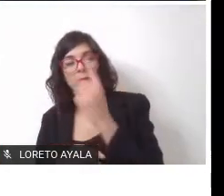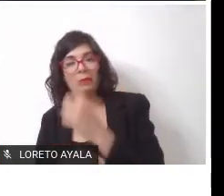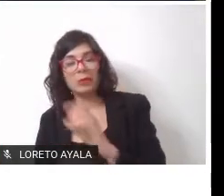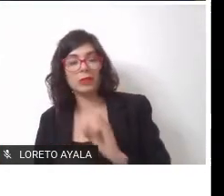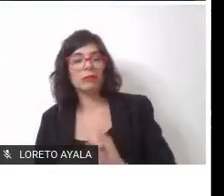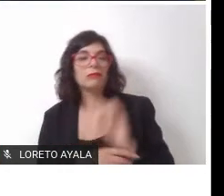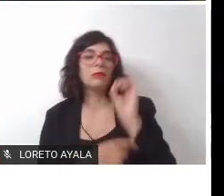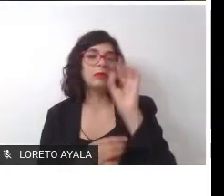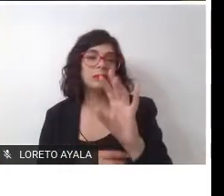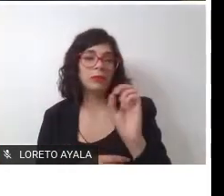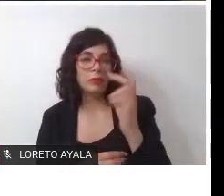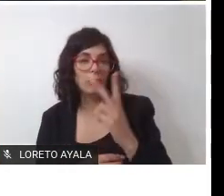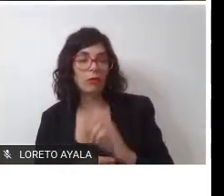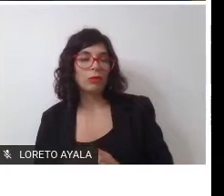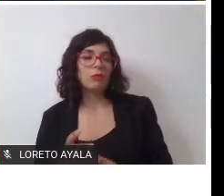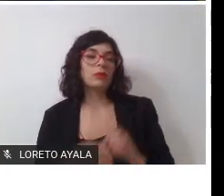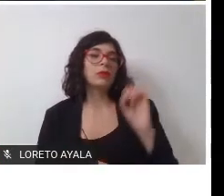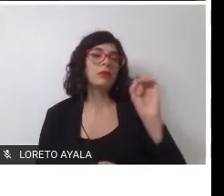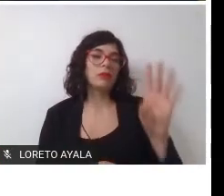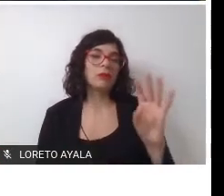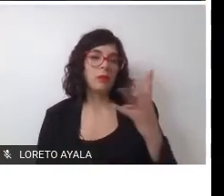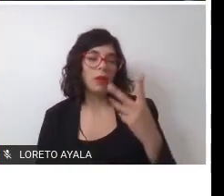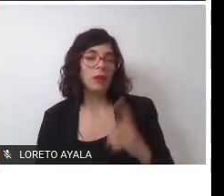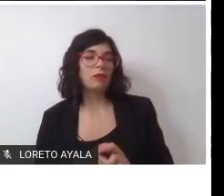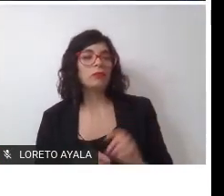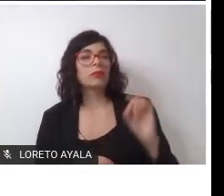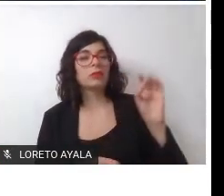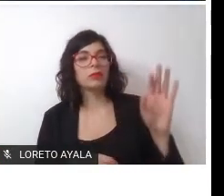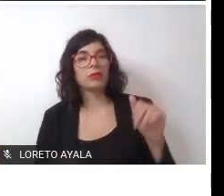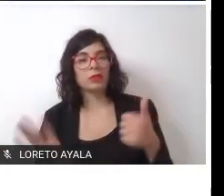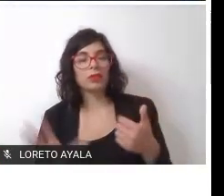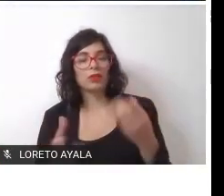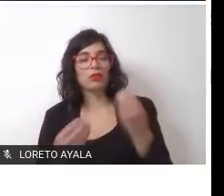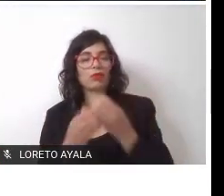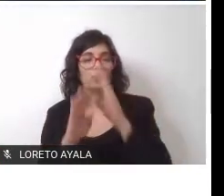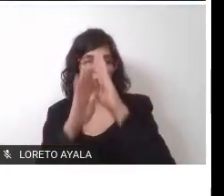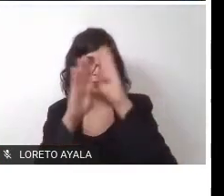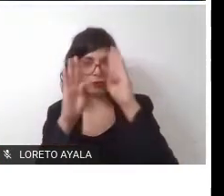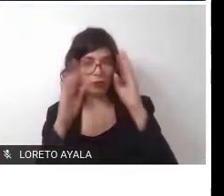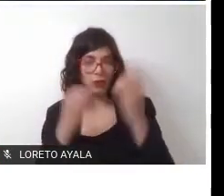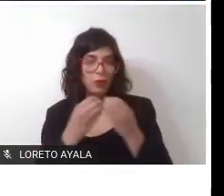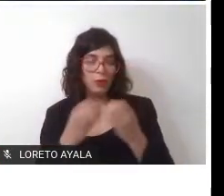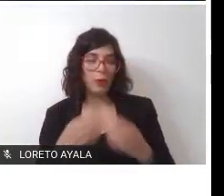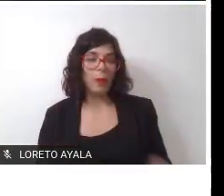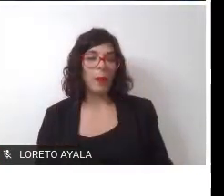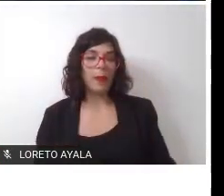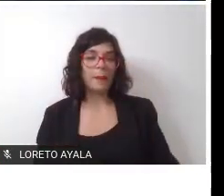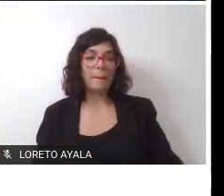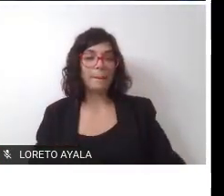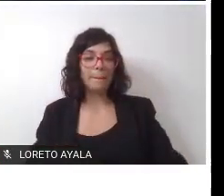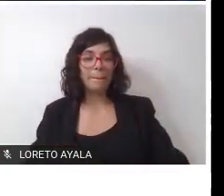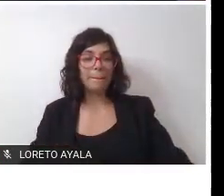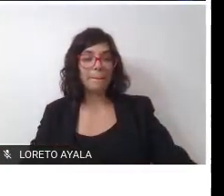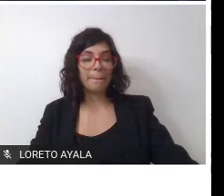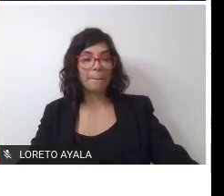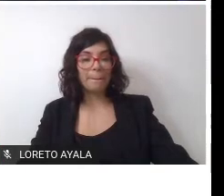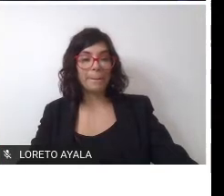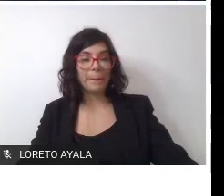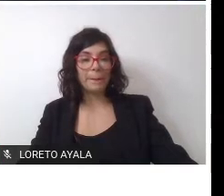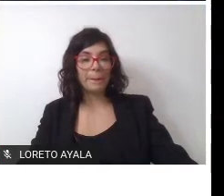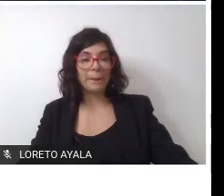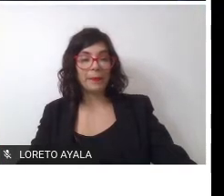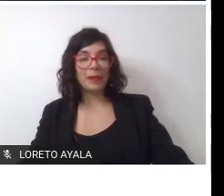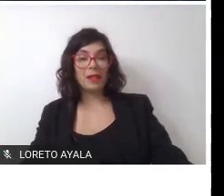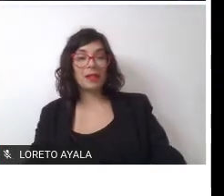de segundo, la planificación para el de cuarto y para el de sexto, por decir algo. En considerando que para este tipo